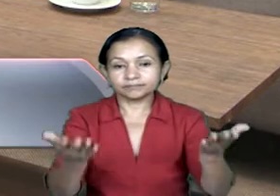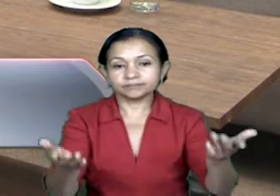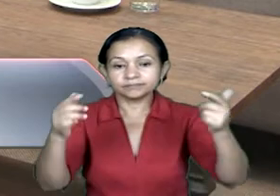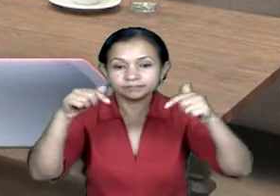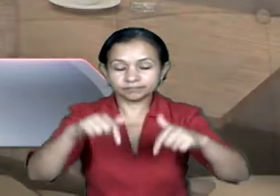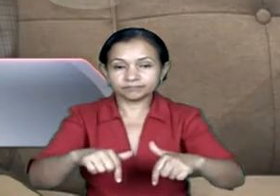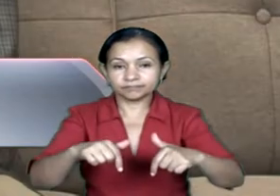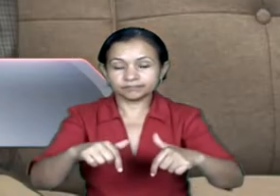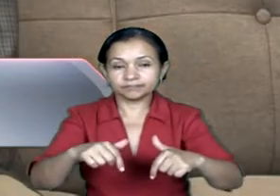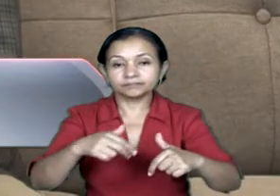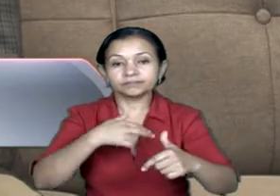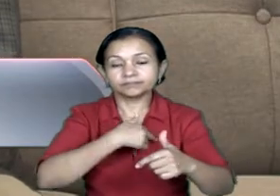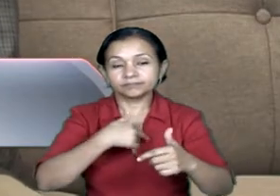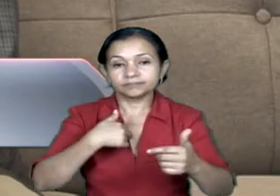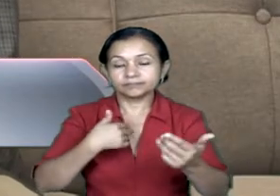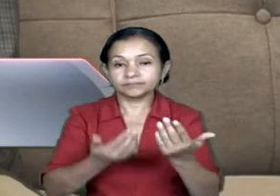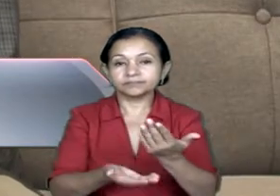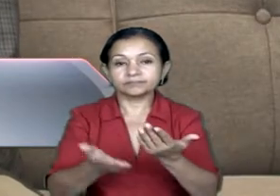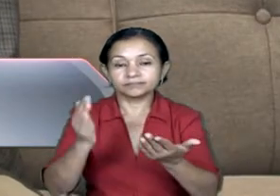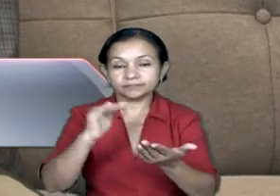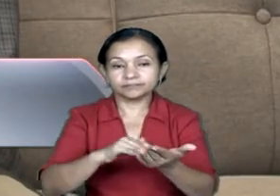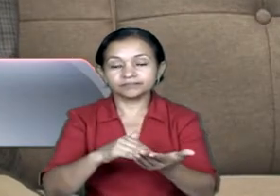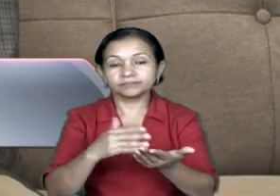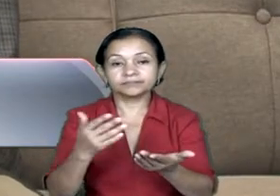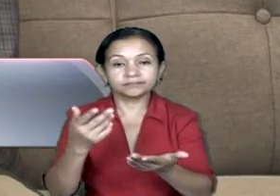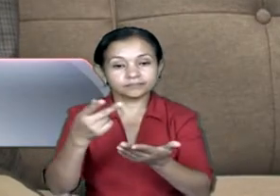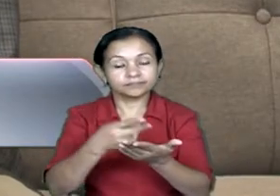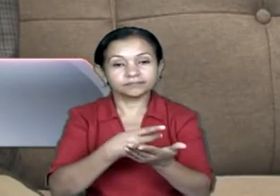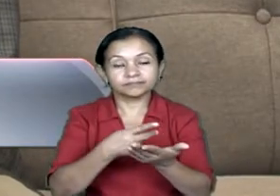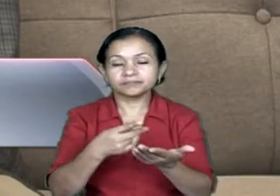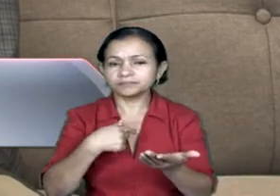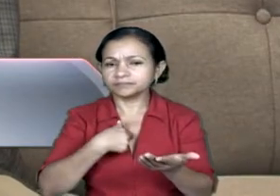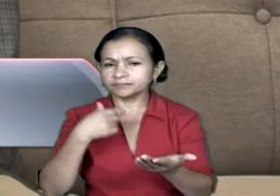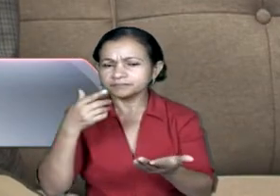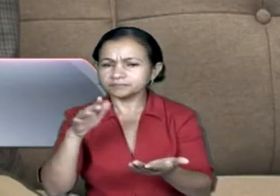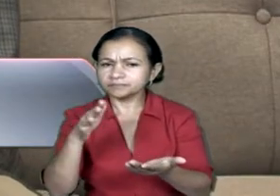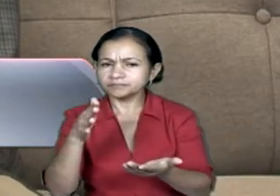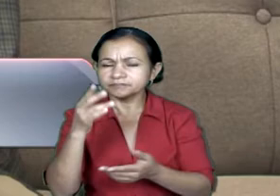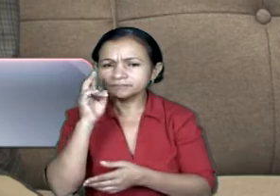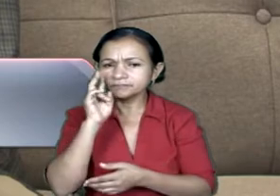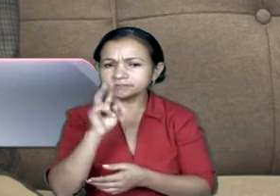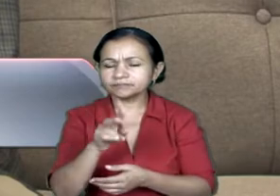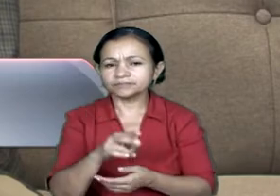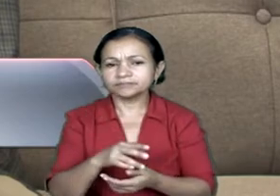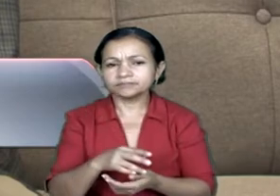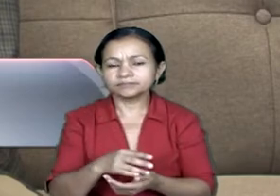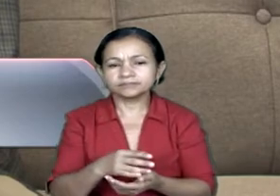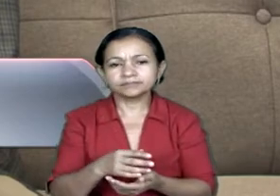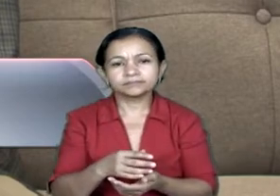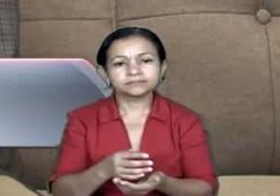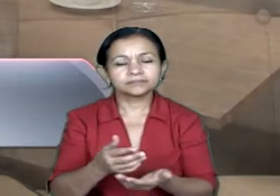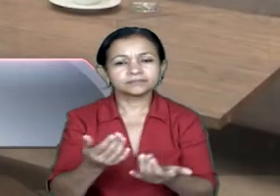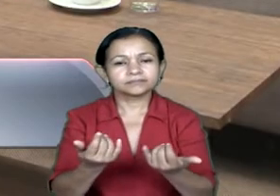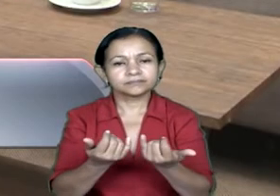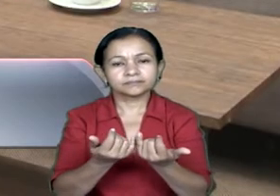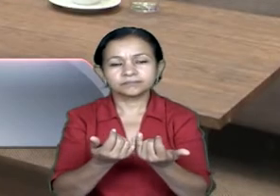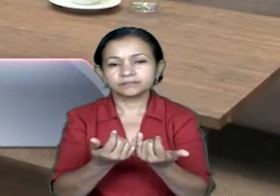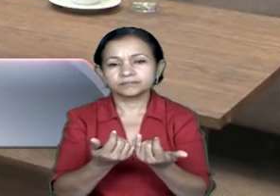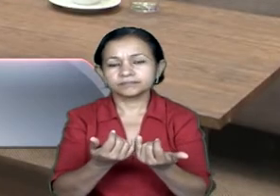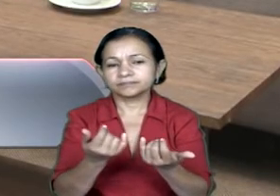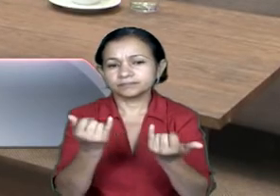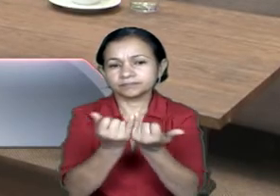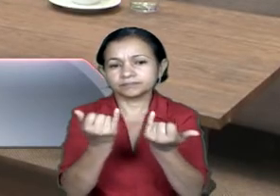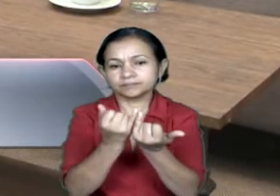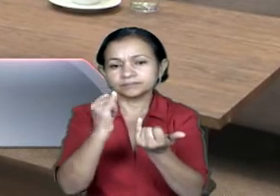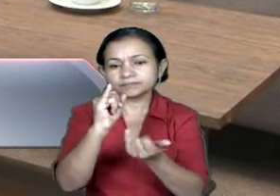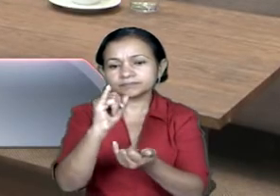vuelve. En realidad ese proyecto me parece. ¿Y ese proyecto con qué institución? Con INETER.